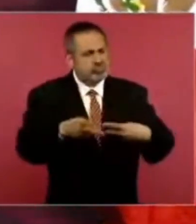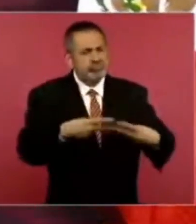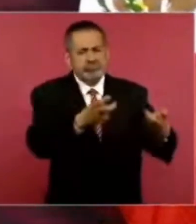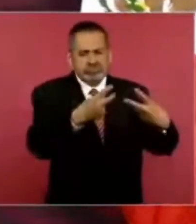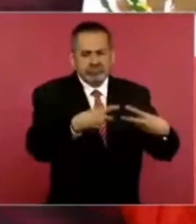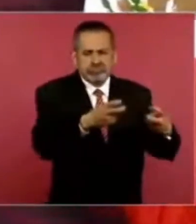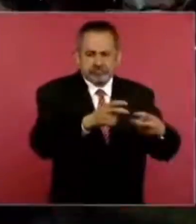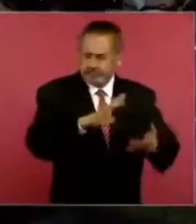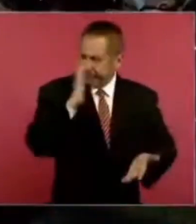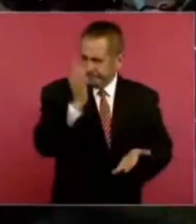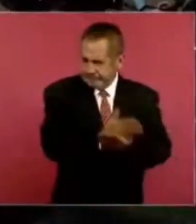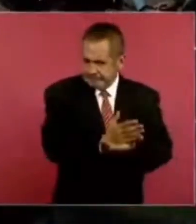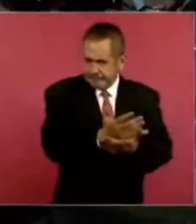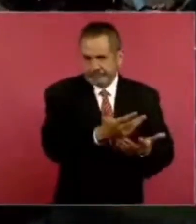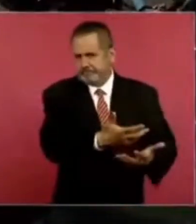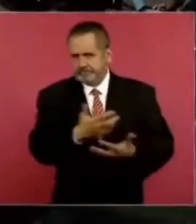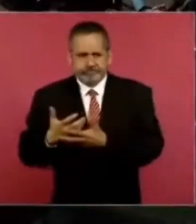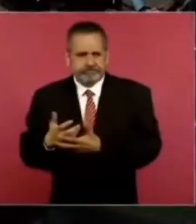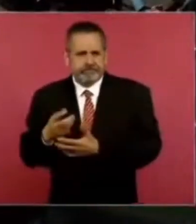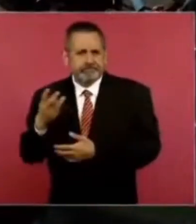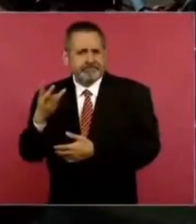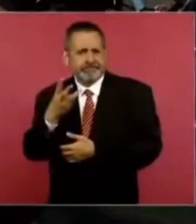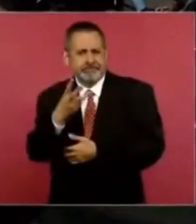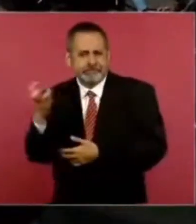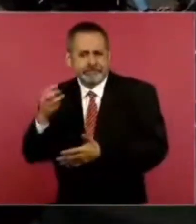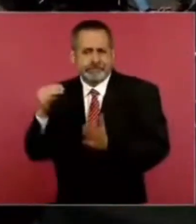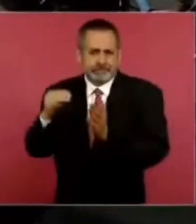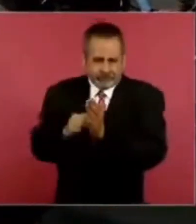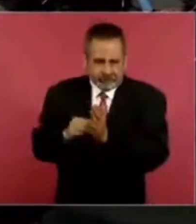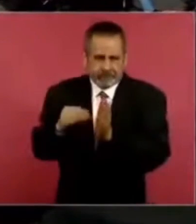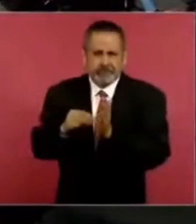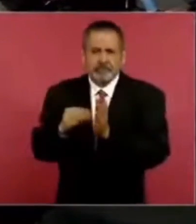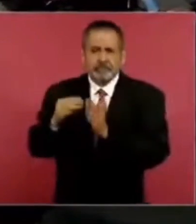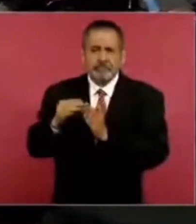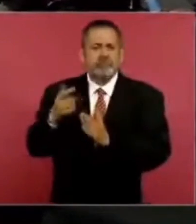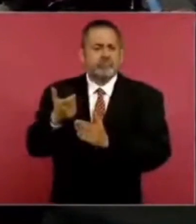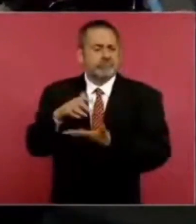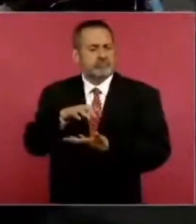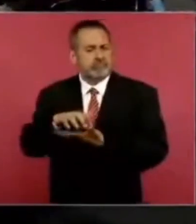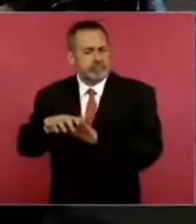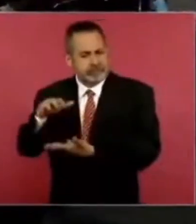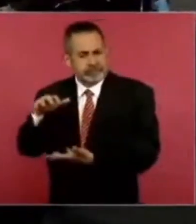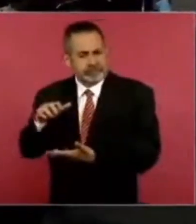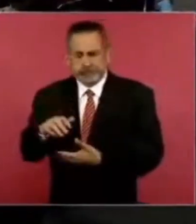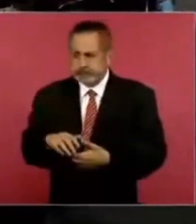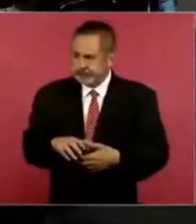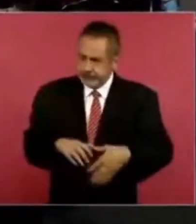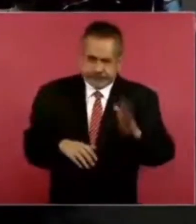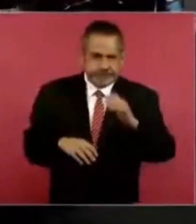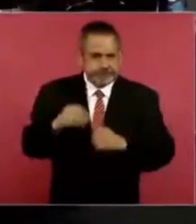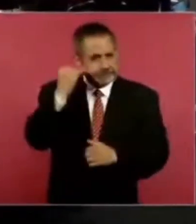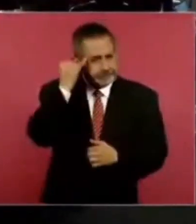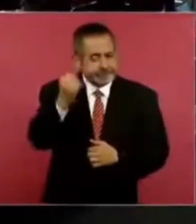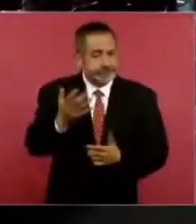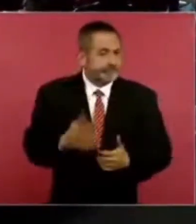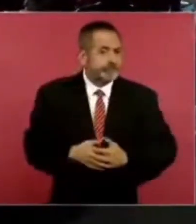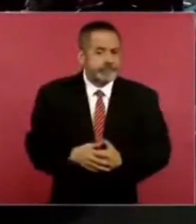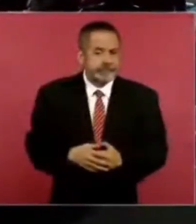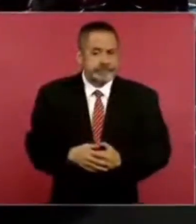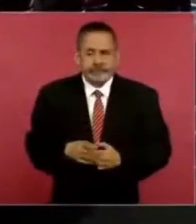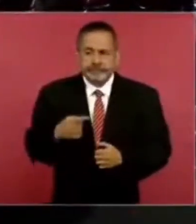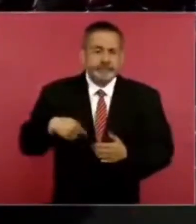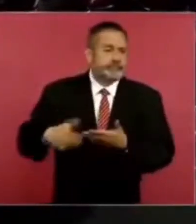pues ya llevamos como 300 mil millones ahorrados. Pero imagínense lo que nos